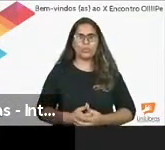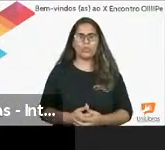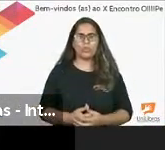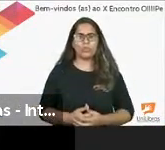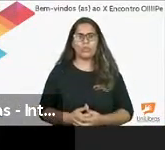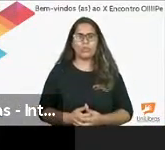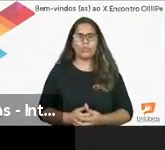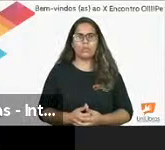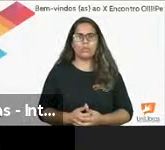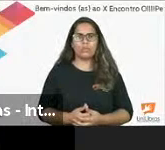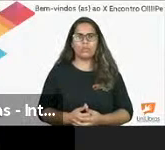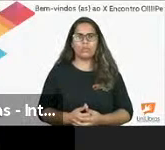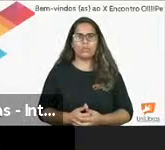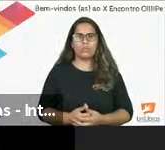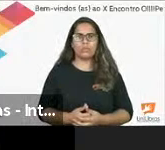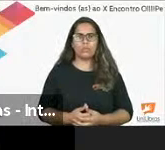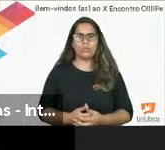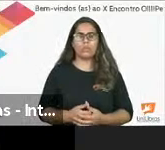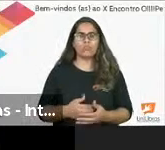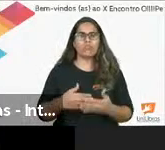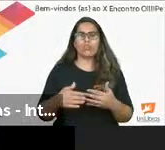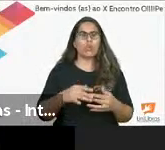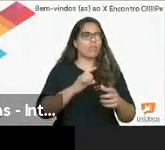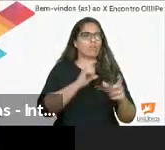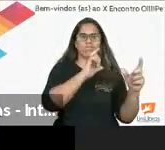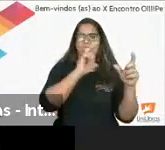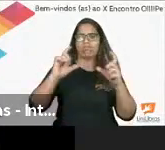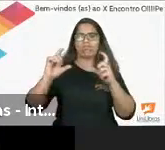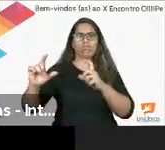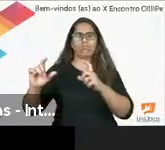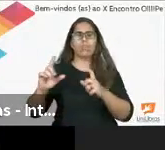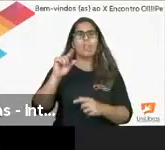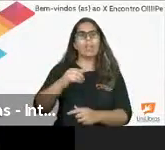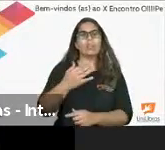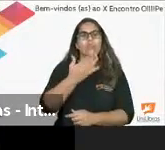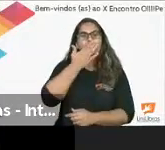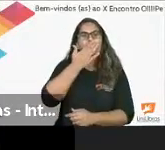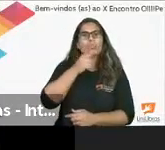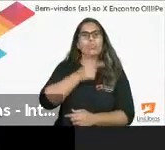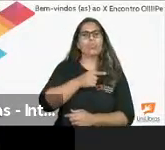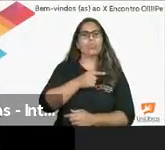tratando de evocar la mamiferidad. Y aquí este huevito